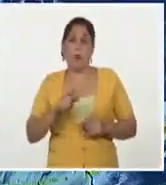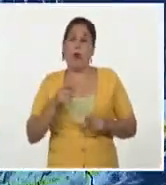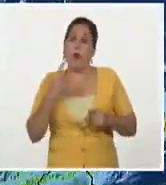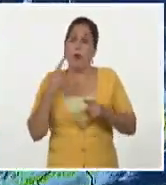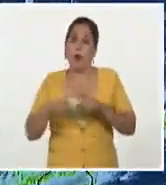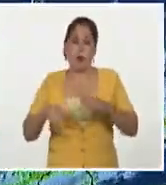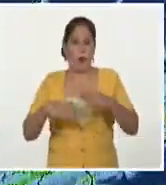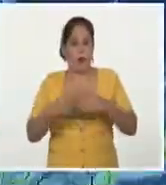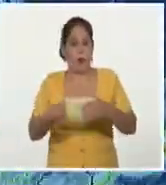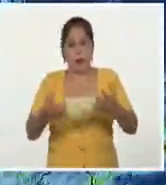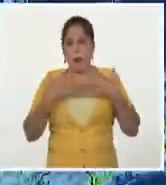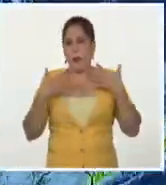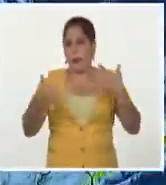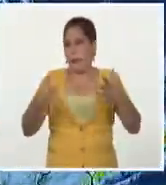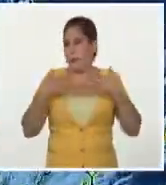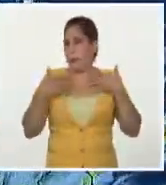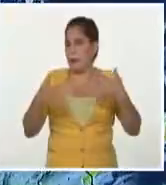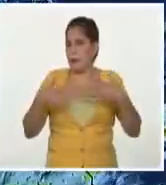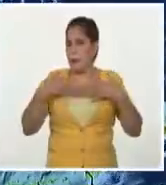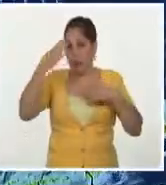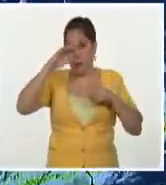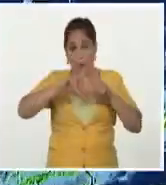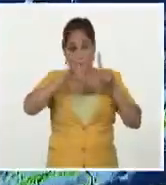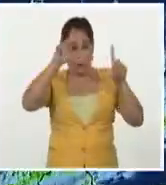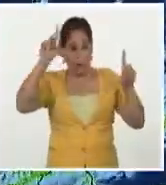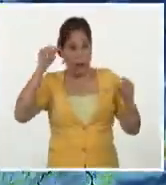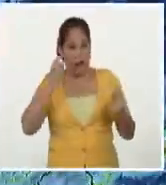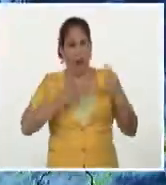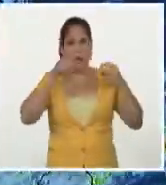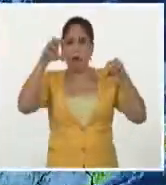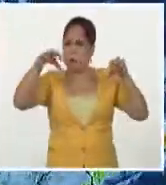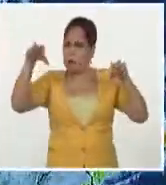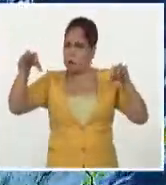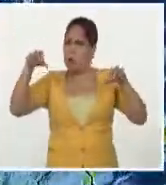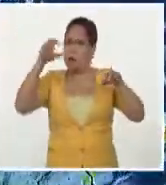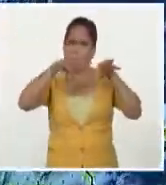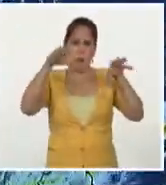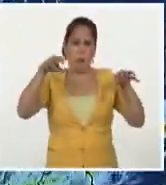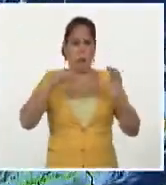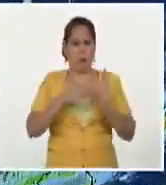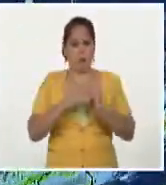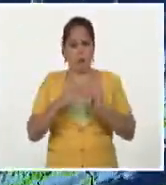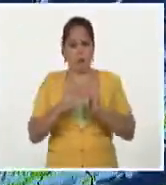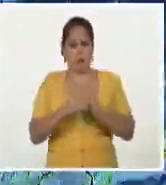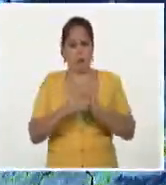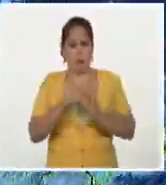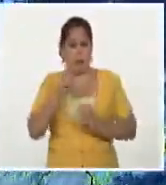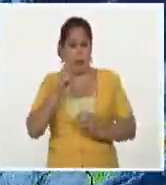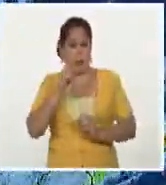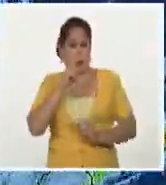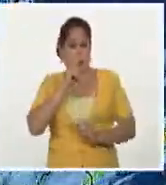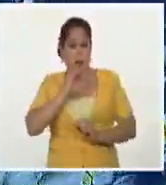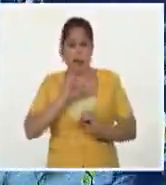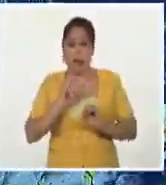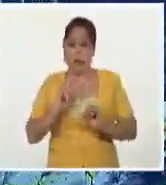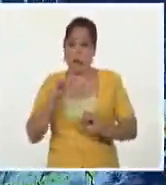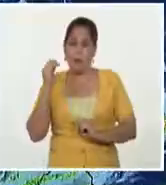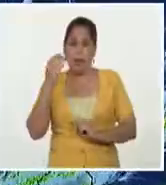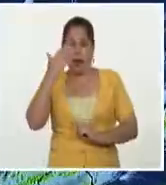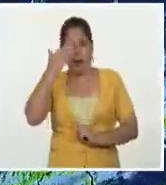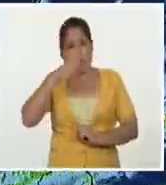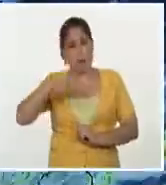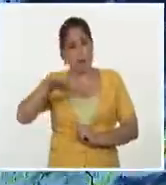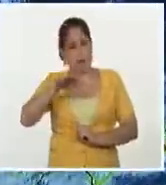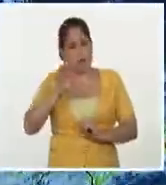jornada de muchísimo calor en toda cuba y algunos chubascos y lluvias durante la tarde hasta que el tiempo gracias por la compañía